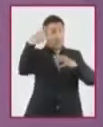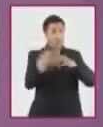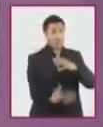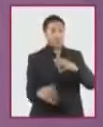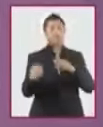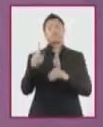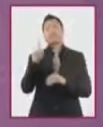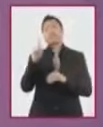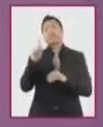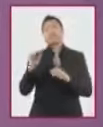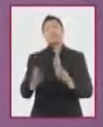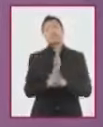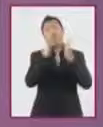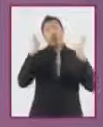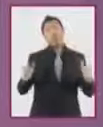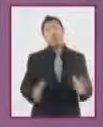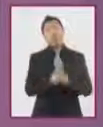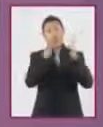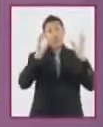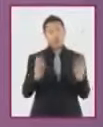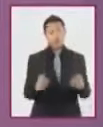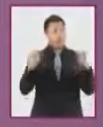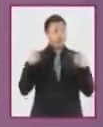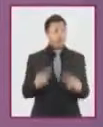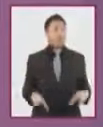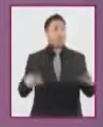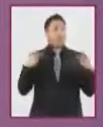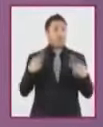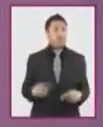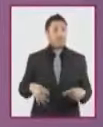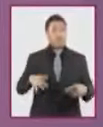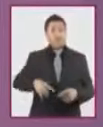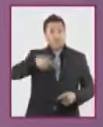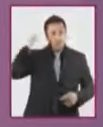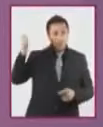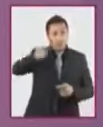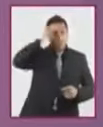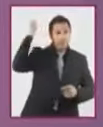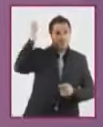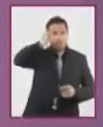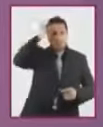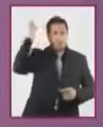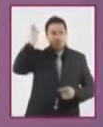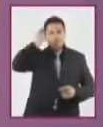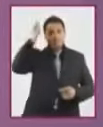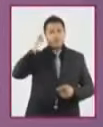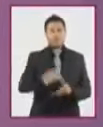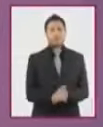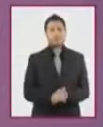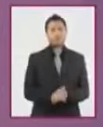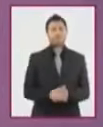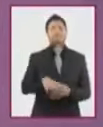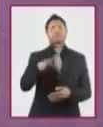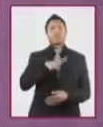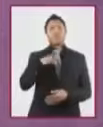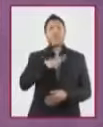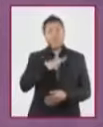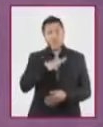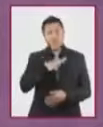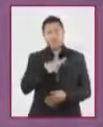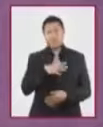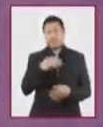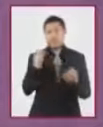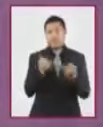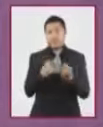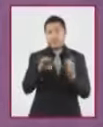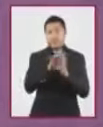una fuente o en una persona que hace suertes con una cuerda. Y aun cuando un cuerpo no se